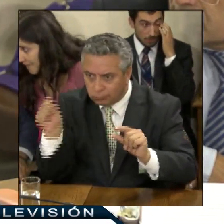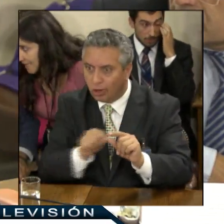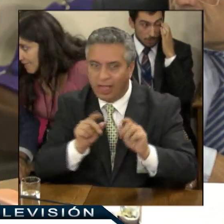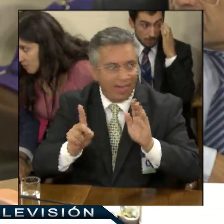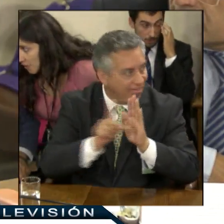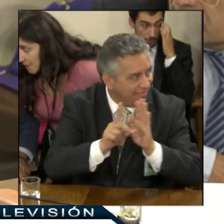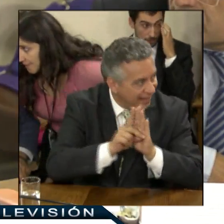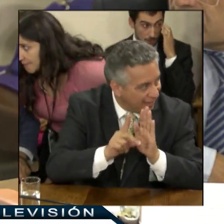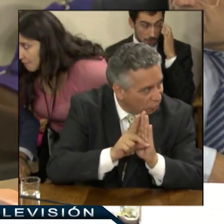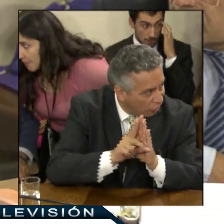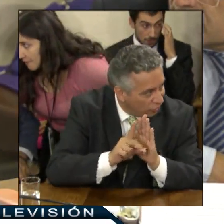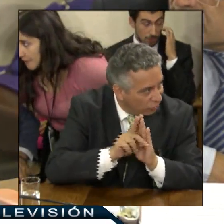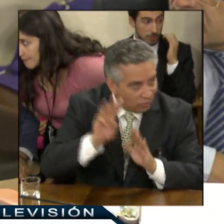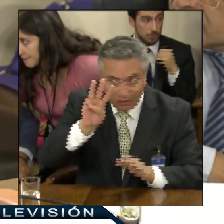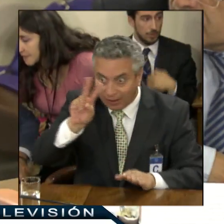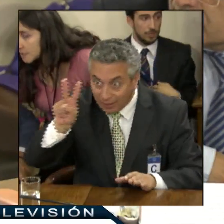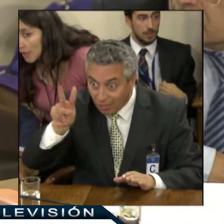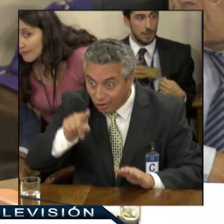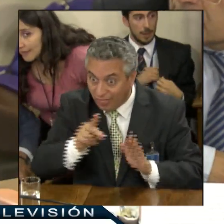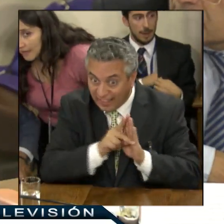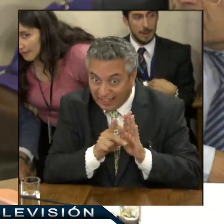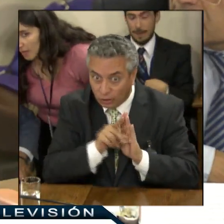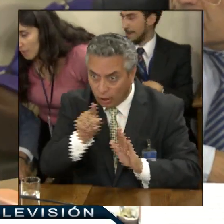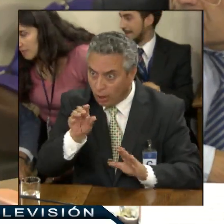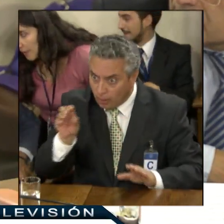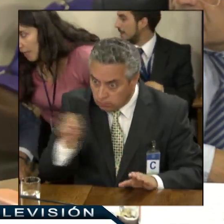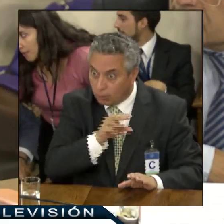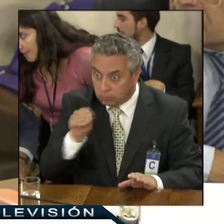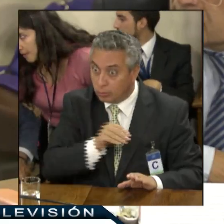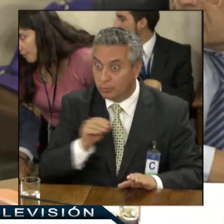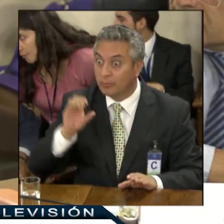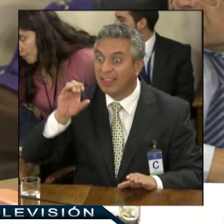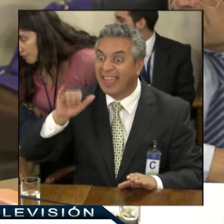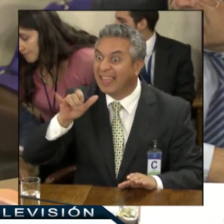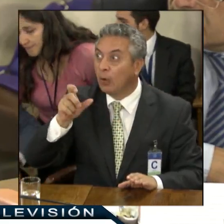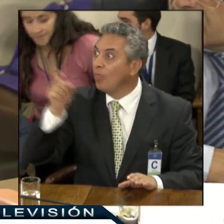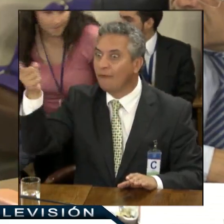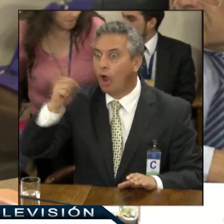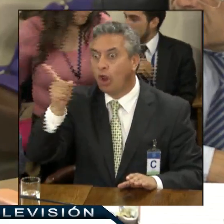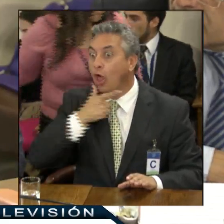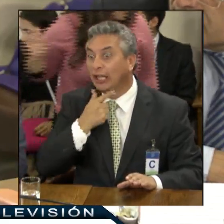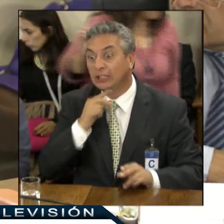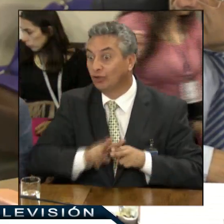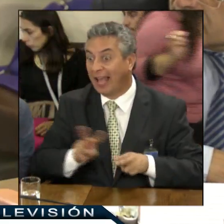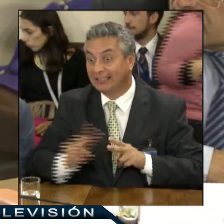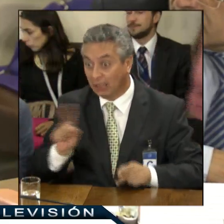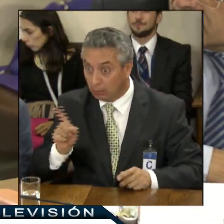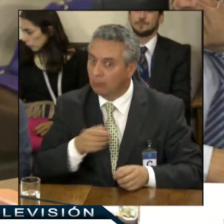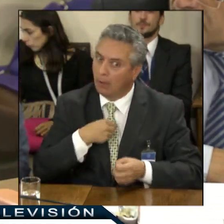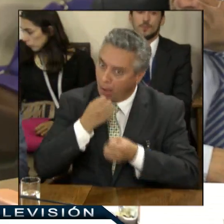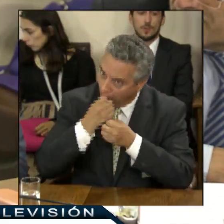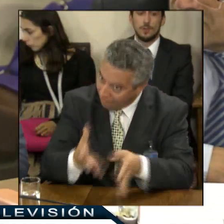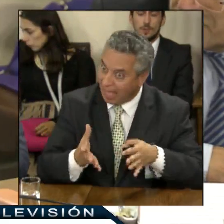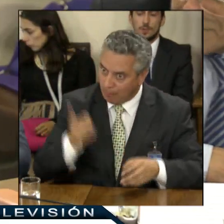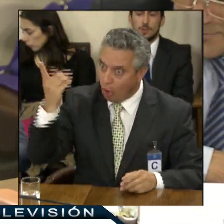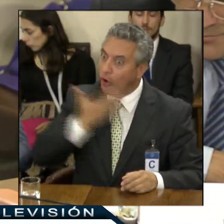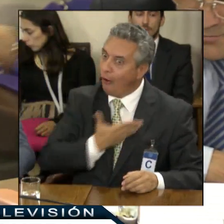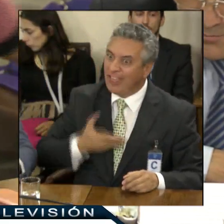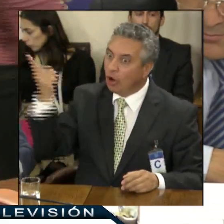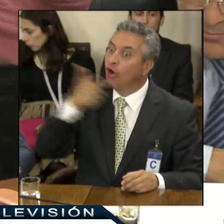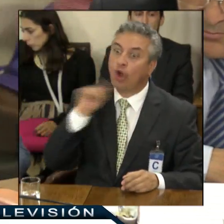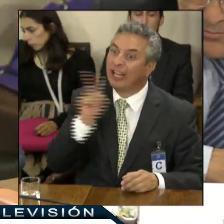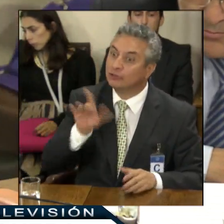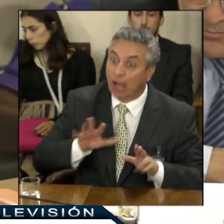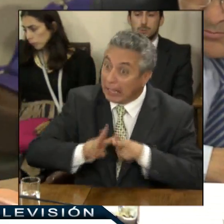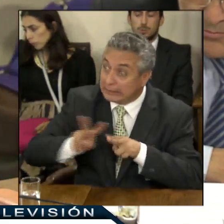decreto el decreto 32 Ah dado que El Ejecutivo no lo quiso hacer Ah pero digámoslo así porque Ah entonces